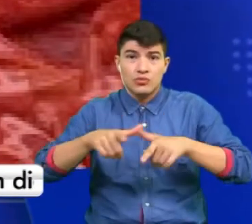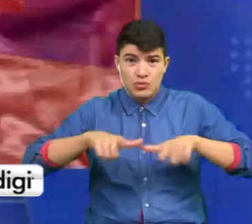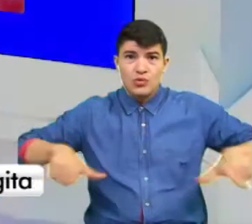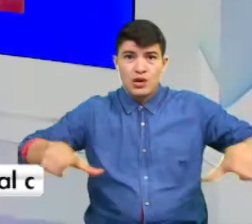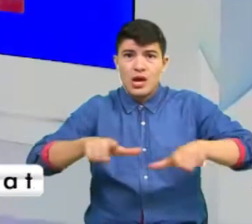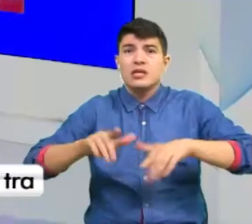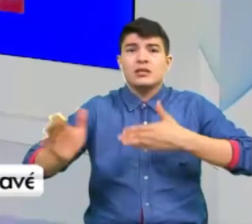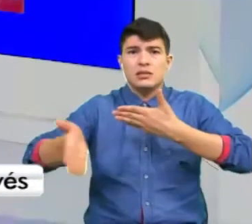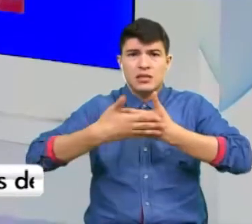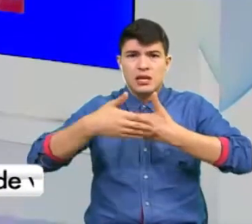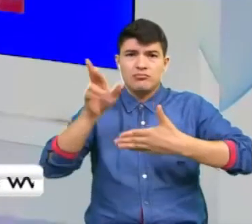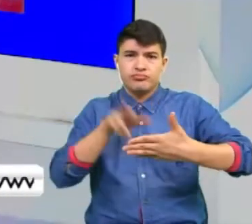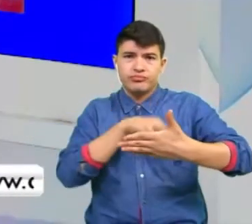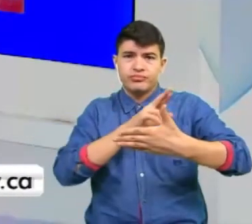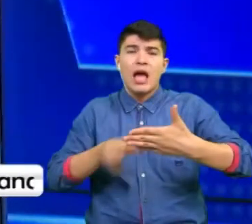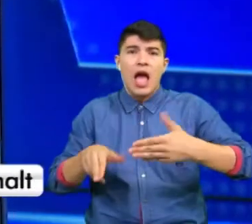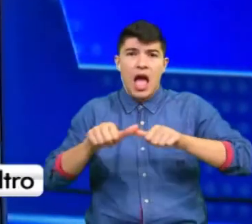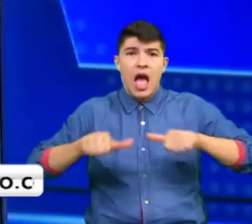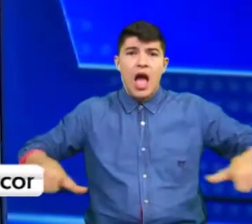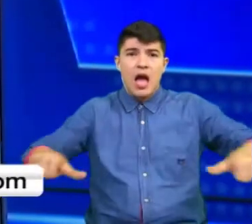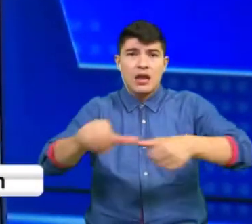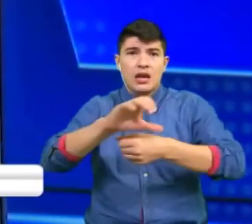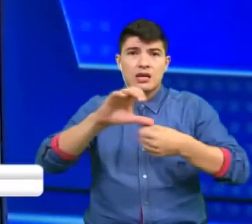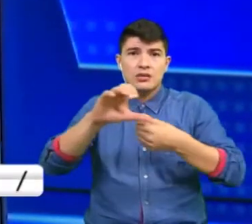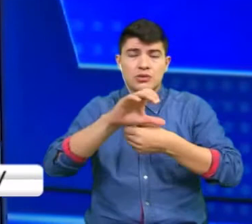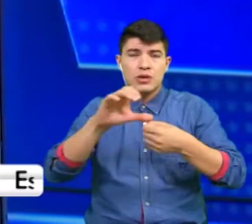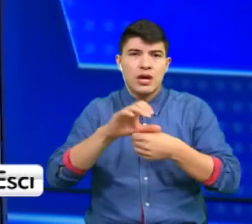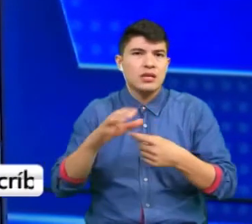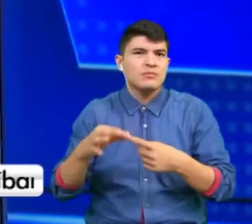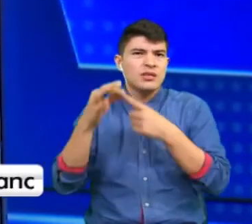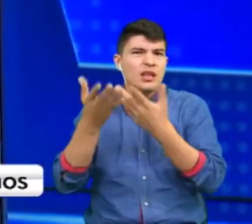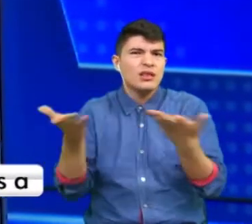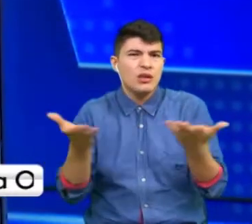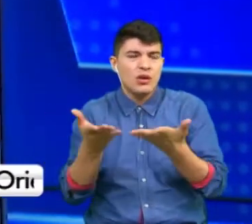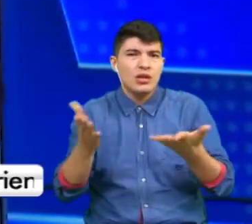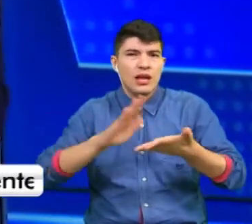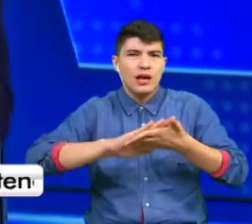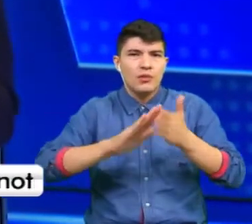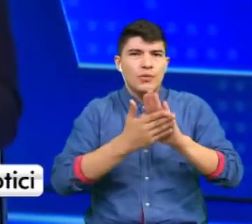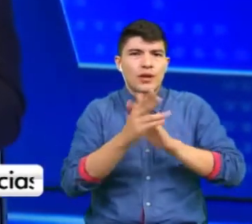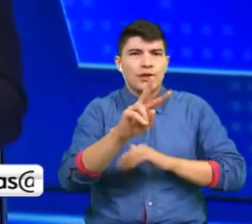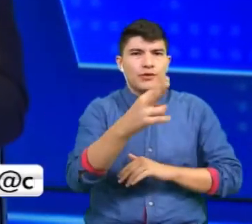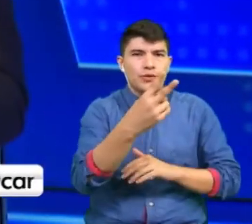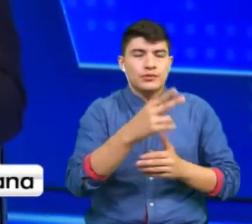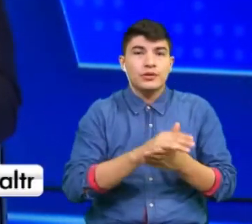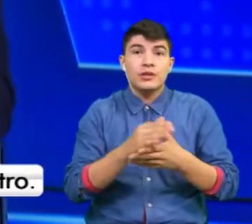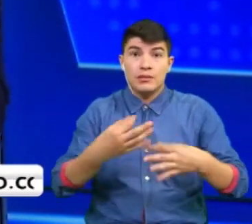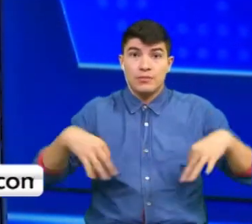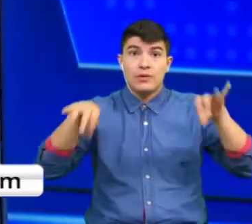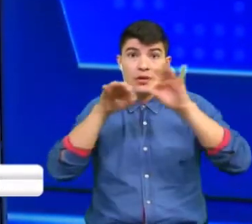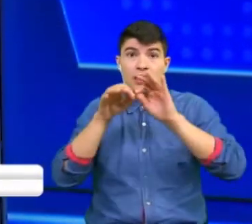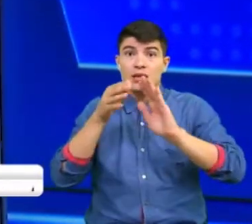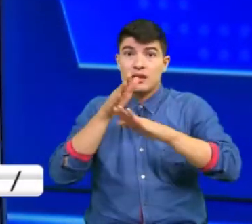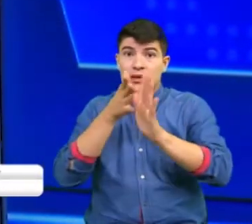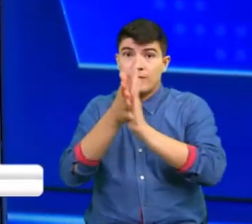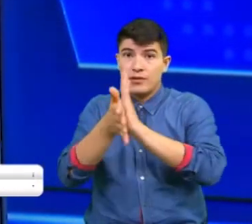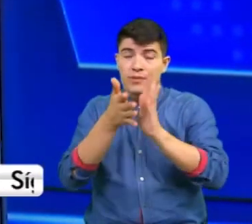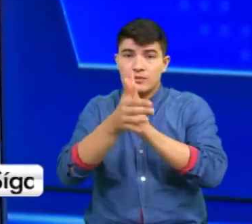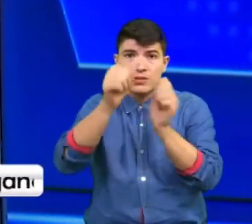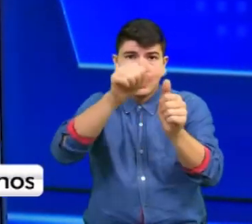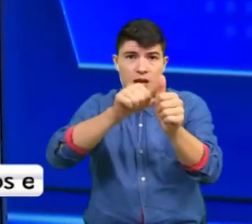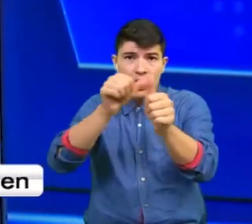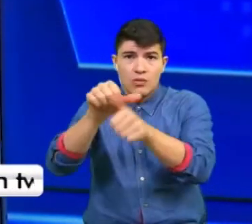sido cerrados en el área metropolitana, específicamente en la Comuna 2. Importante mensaje que envían entonces para cada uno de